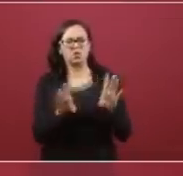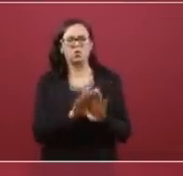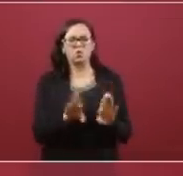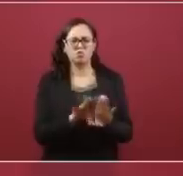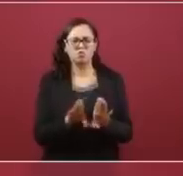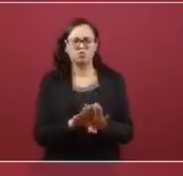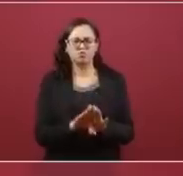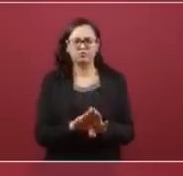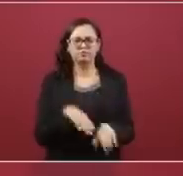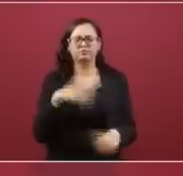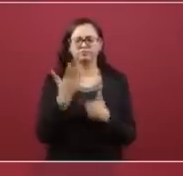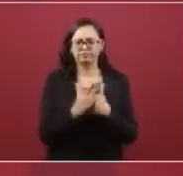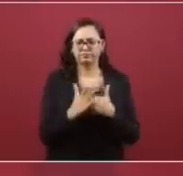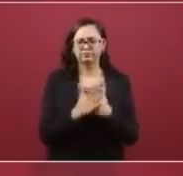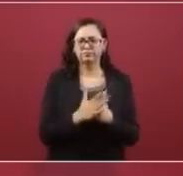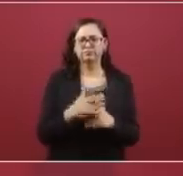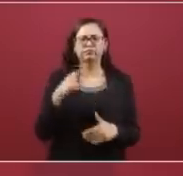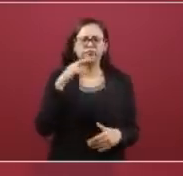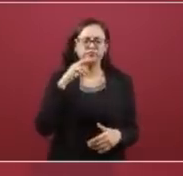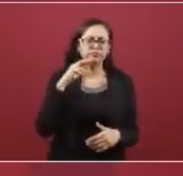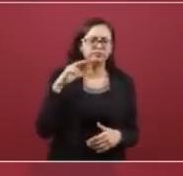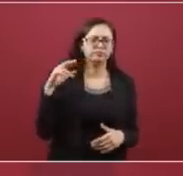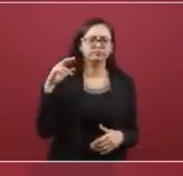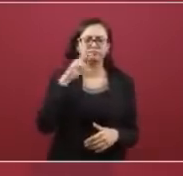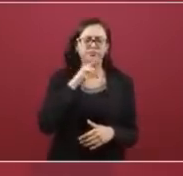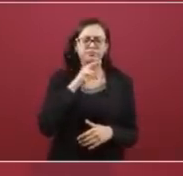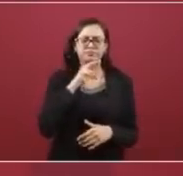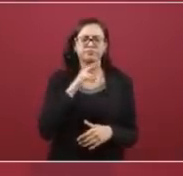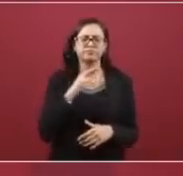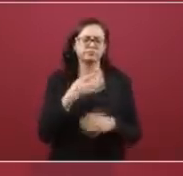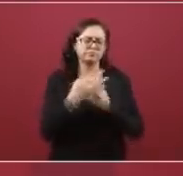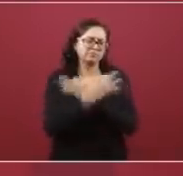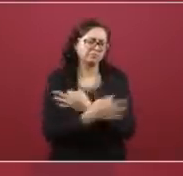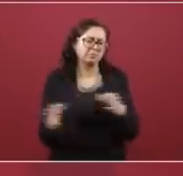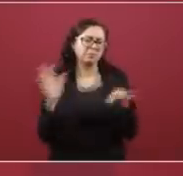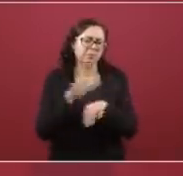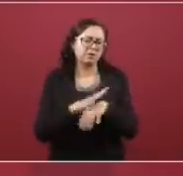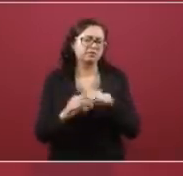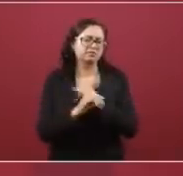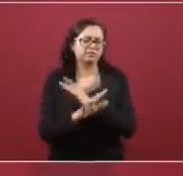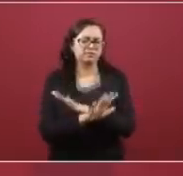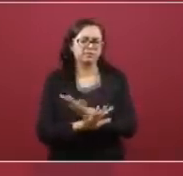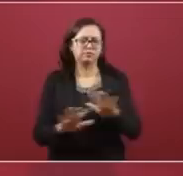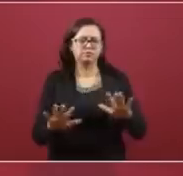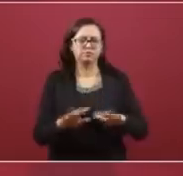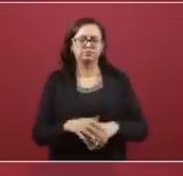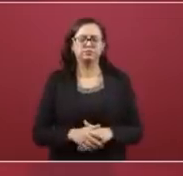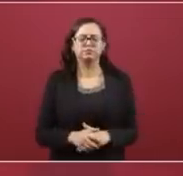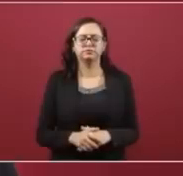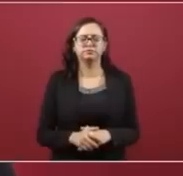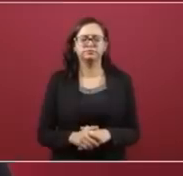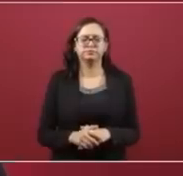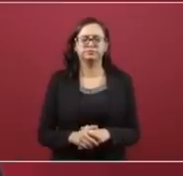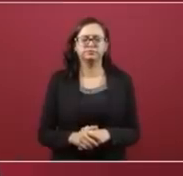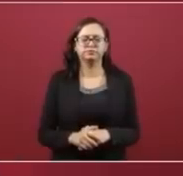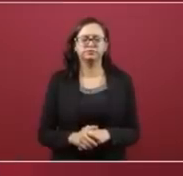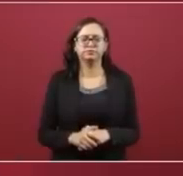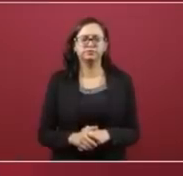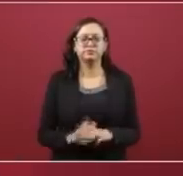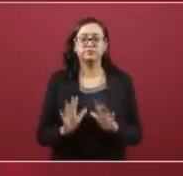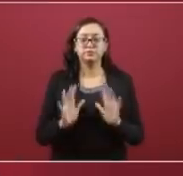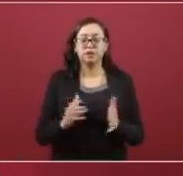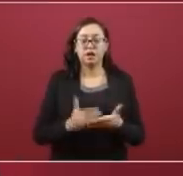y pronto vamos a darles a conocer toda la información. Ya tuvimos una